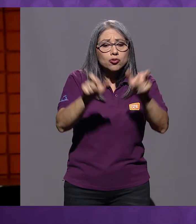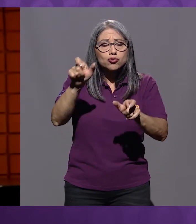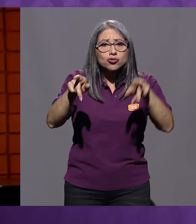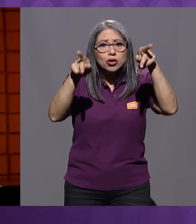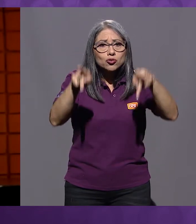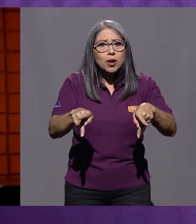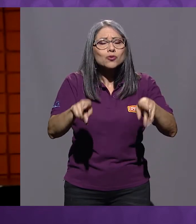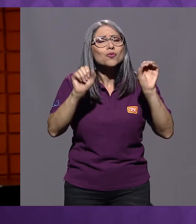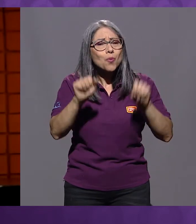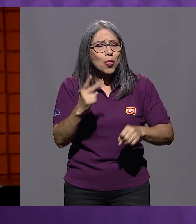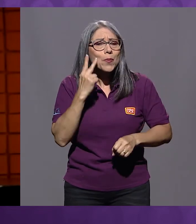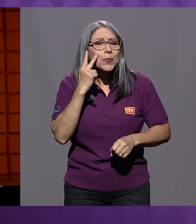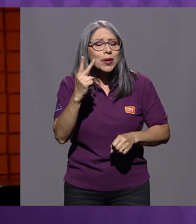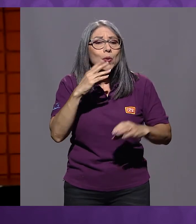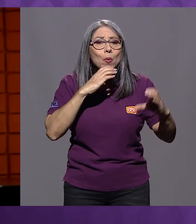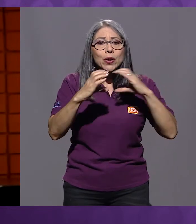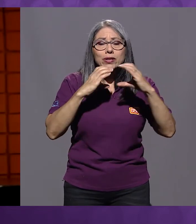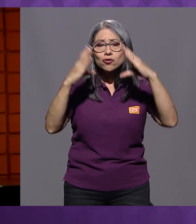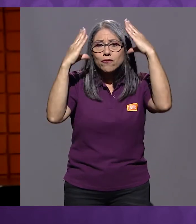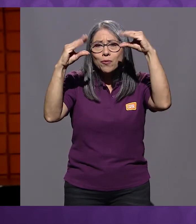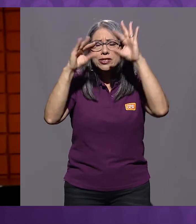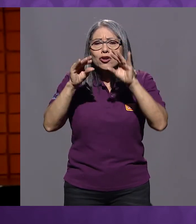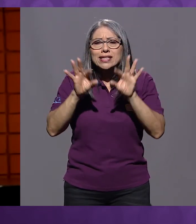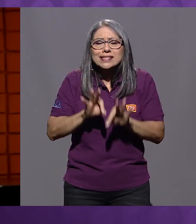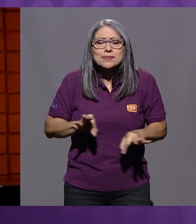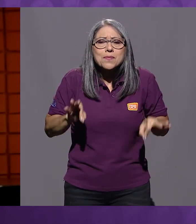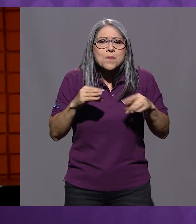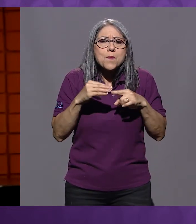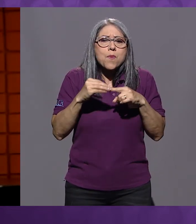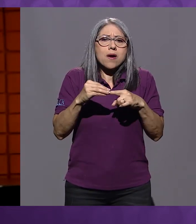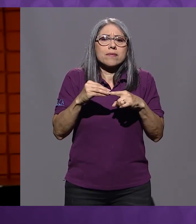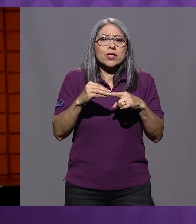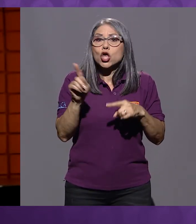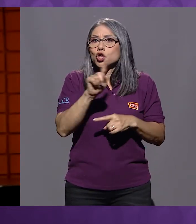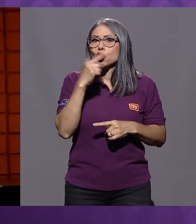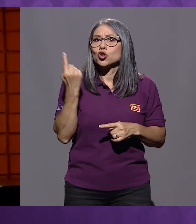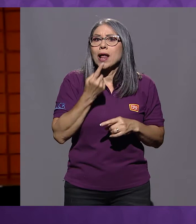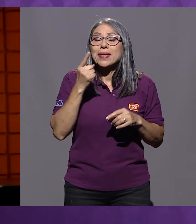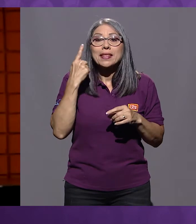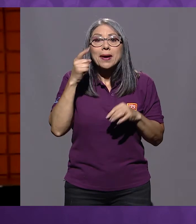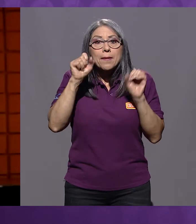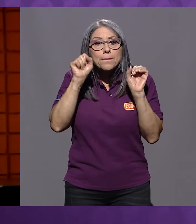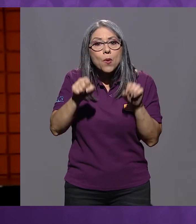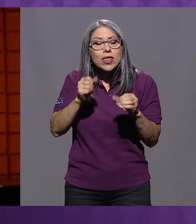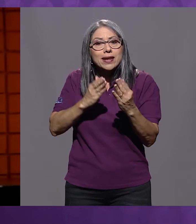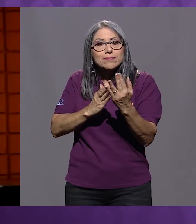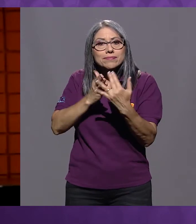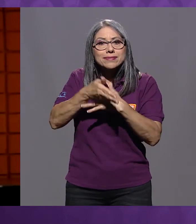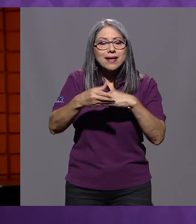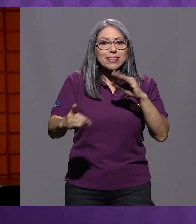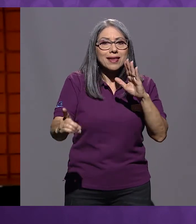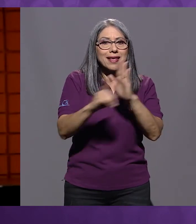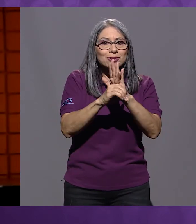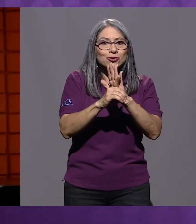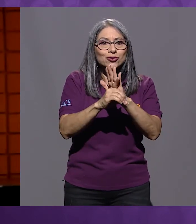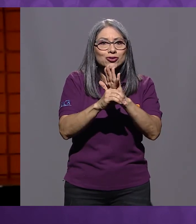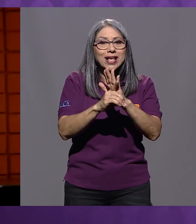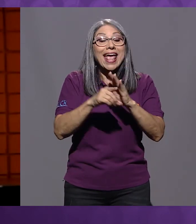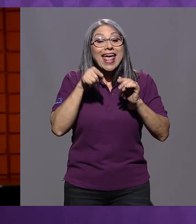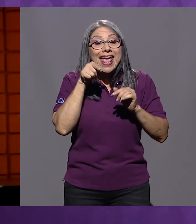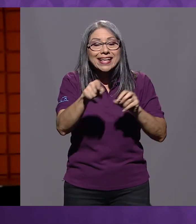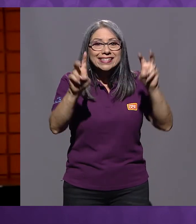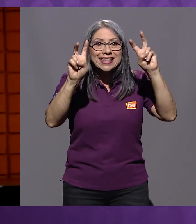es vital, como decía anteriormente. No solo es la puerta de entrada a los derechos, sino que es